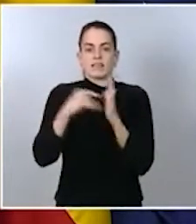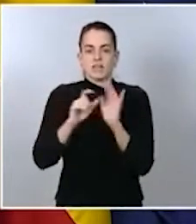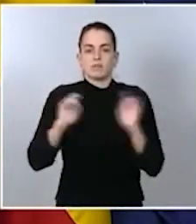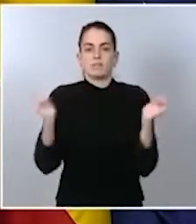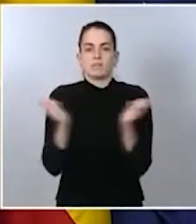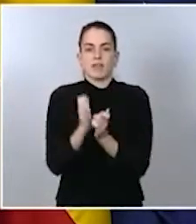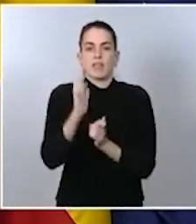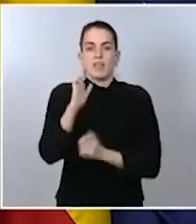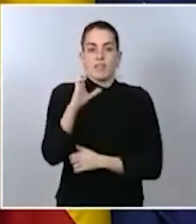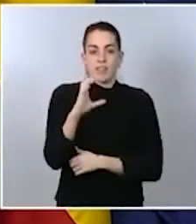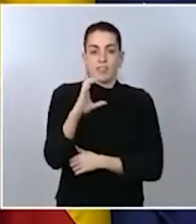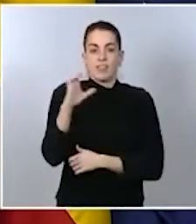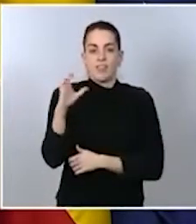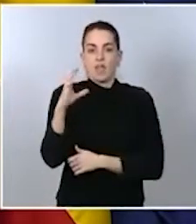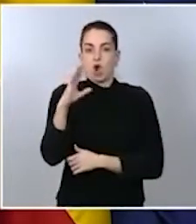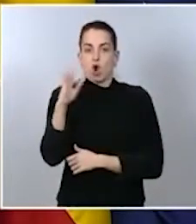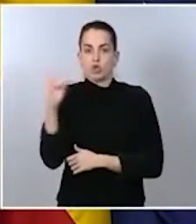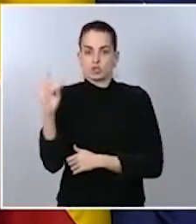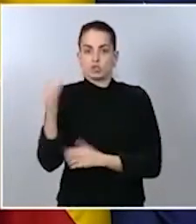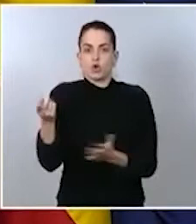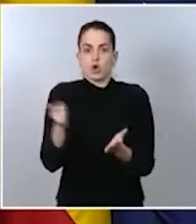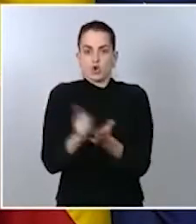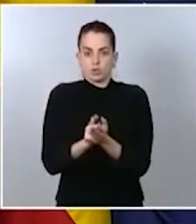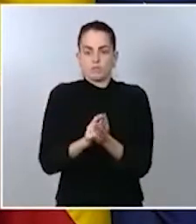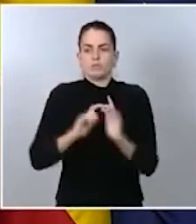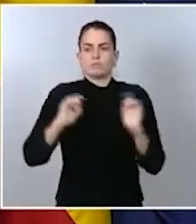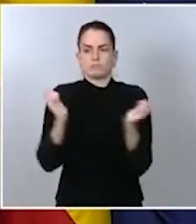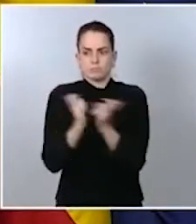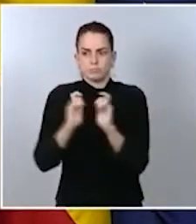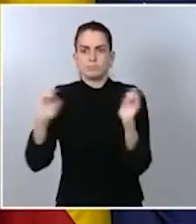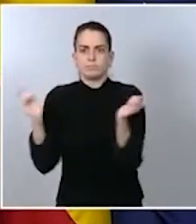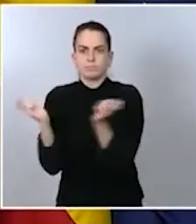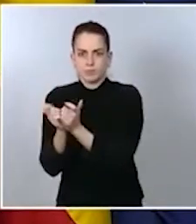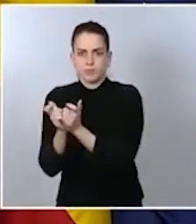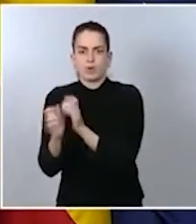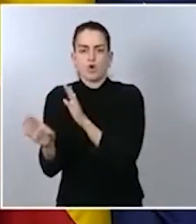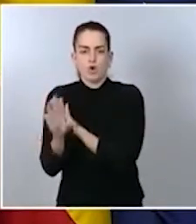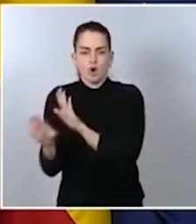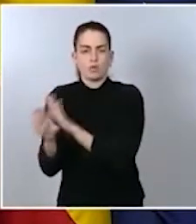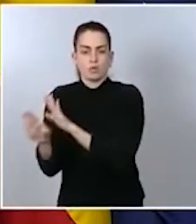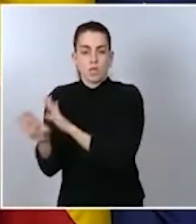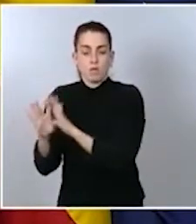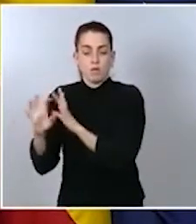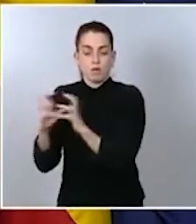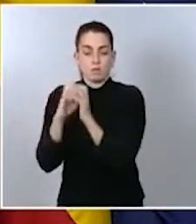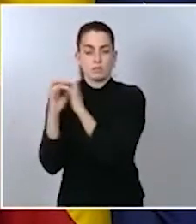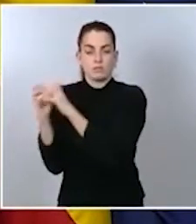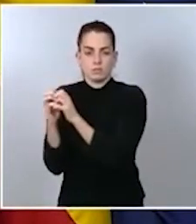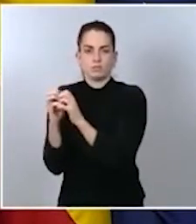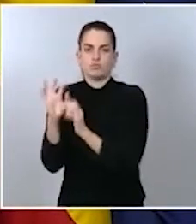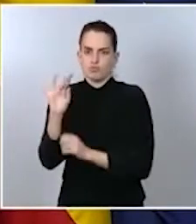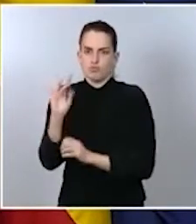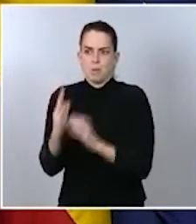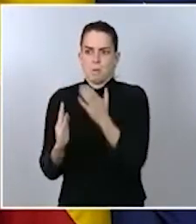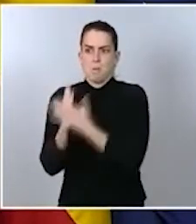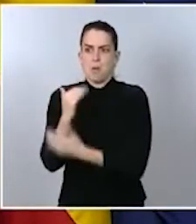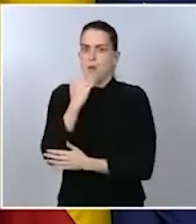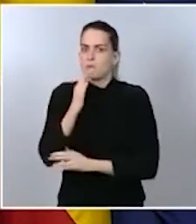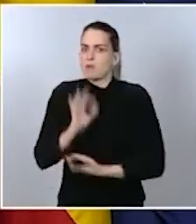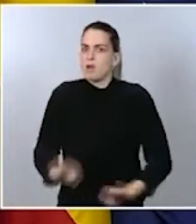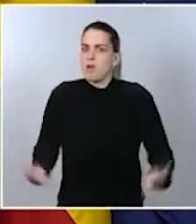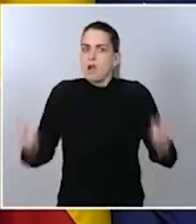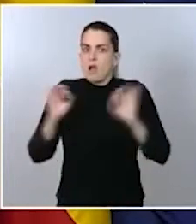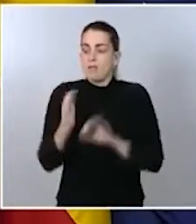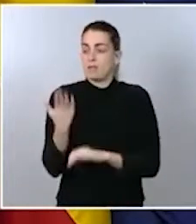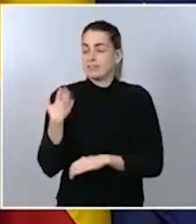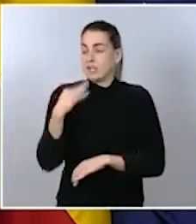reuniendo ininterrumpidamente desde esa fecha lo seguirá haciendo y desde el domingo presidido por